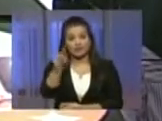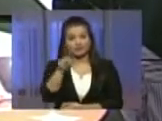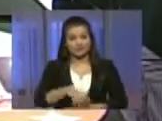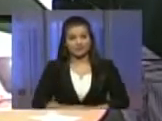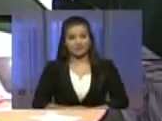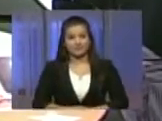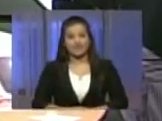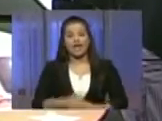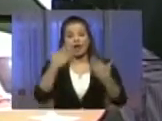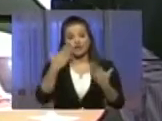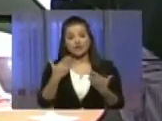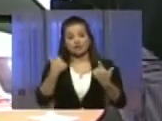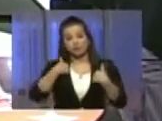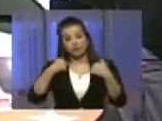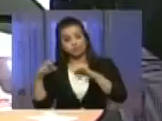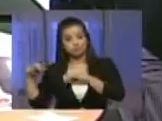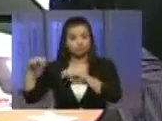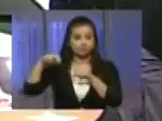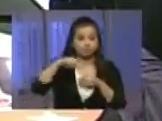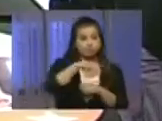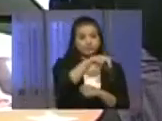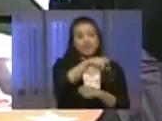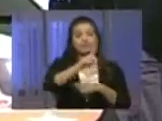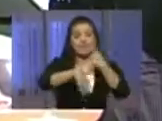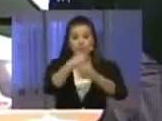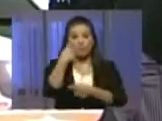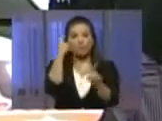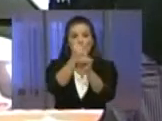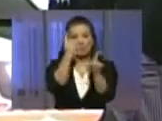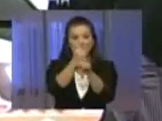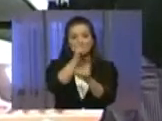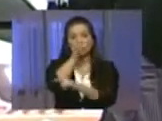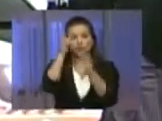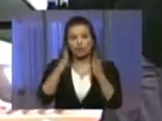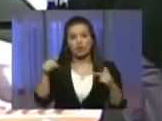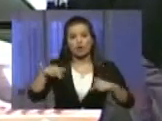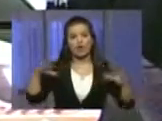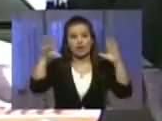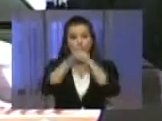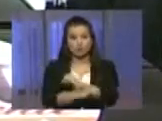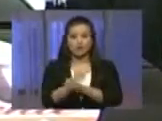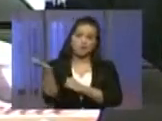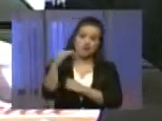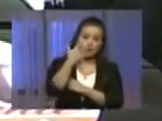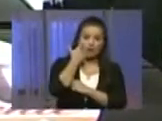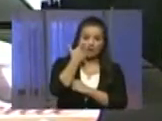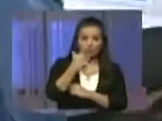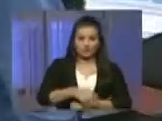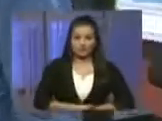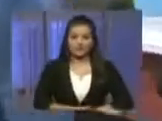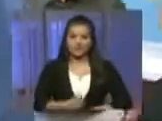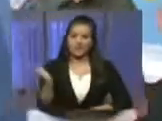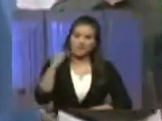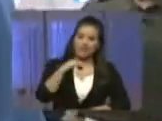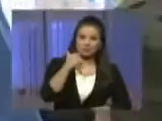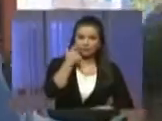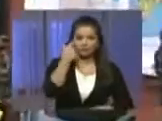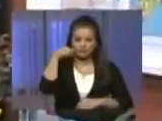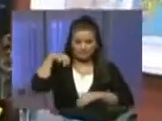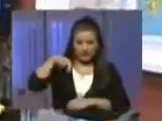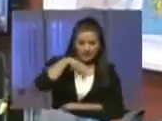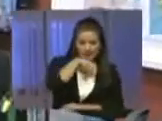ves y vamos a estar pendientes de las competencias de los venezolanos en la noche de hoy acompáñeme por favor vamos